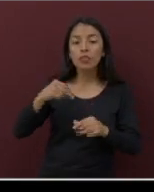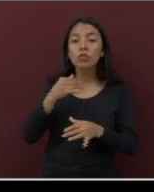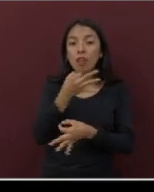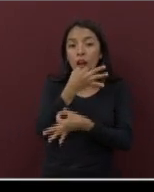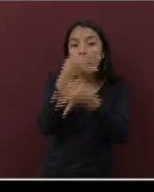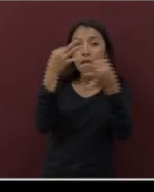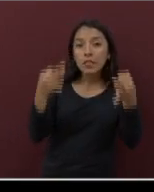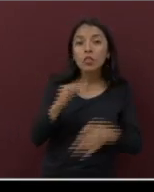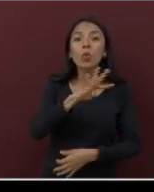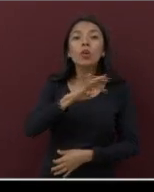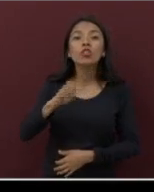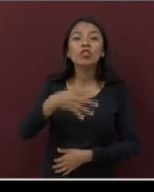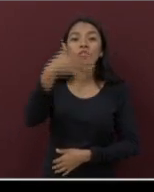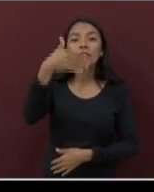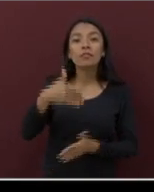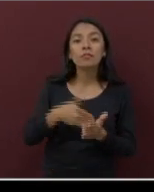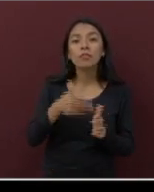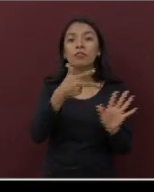son